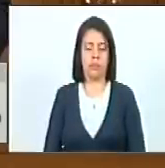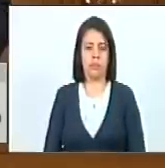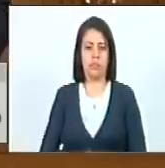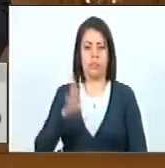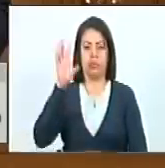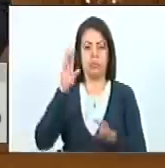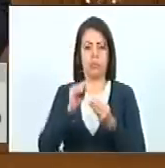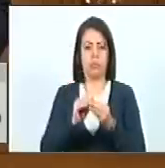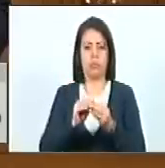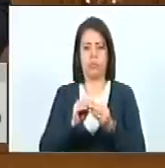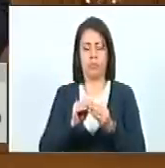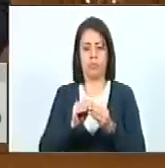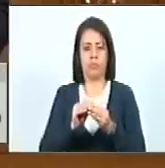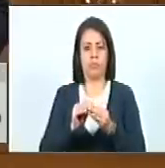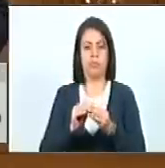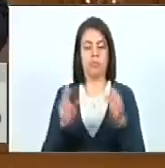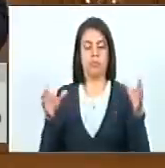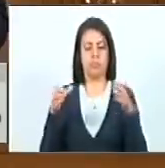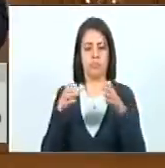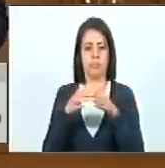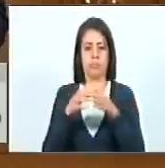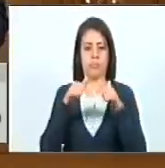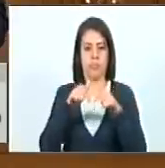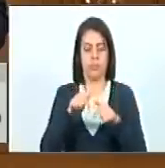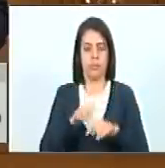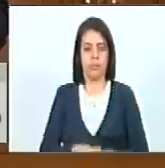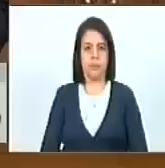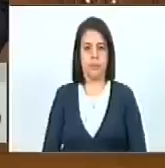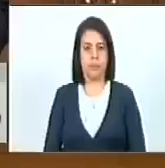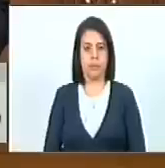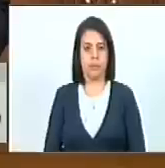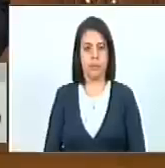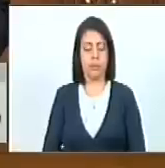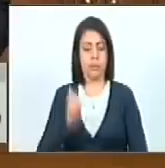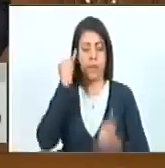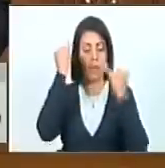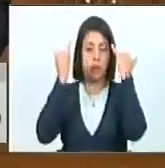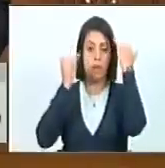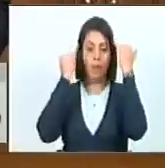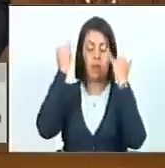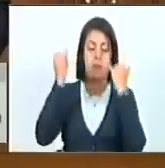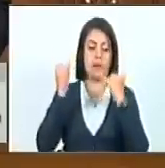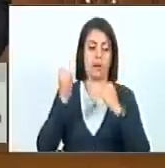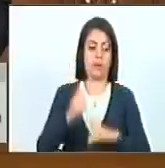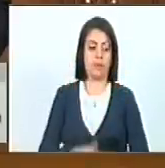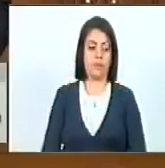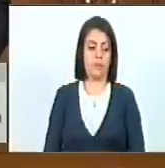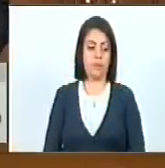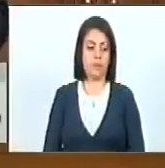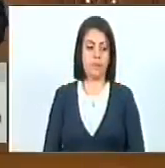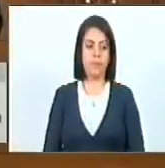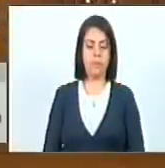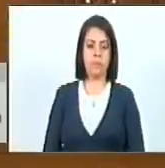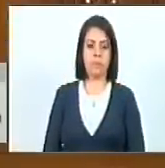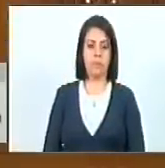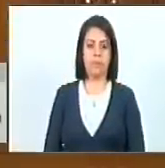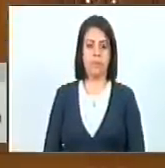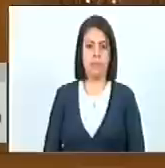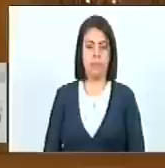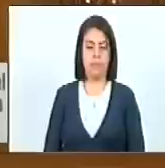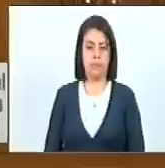como resultado la conformación de unas iniciativas desde el punto de